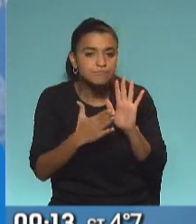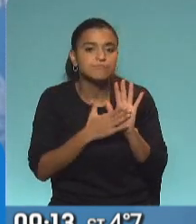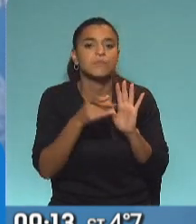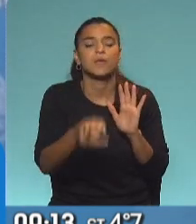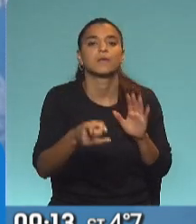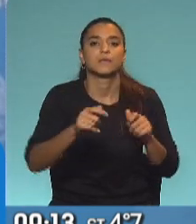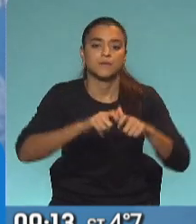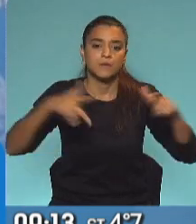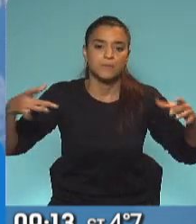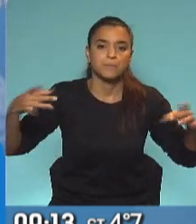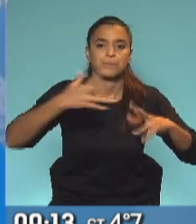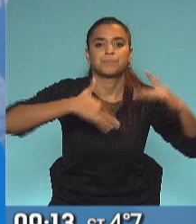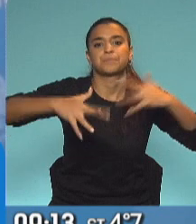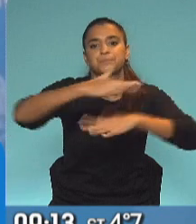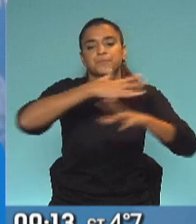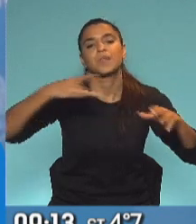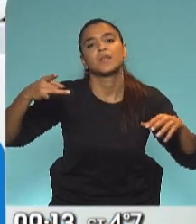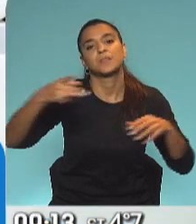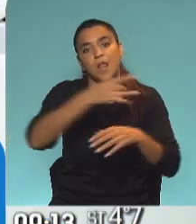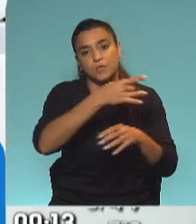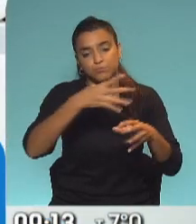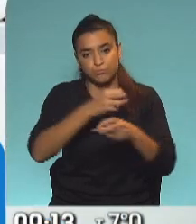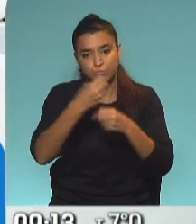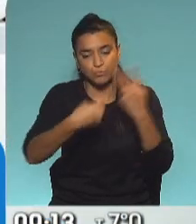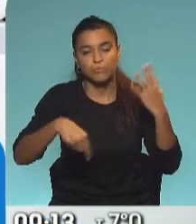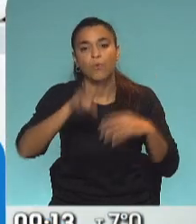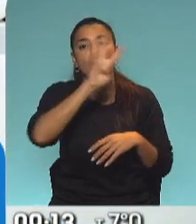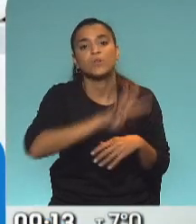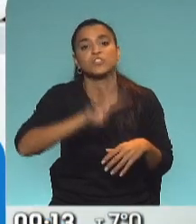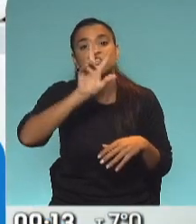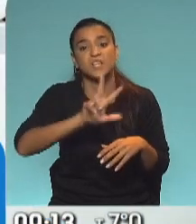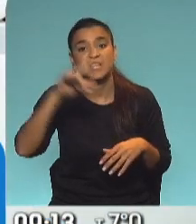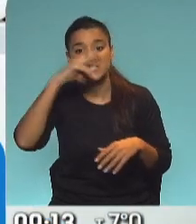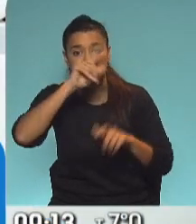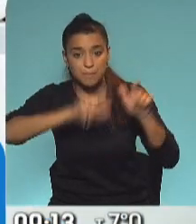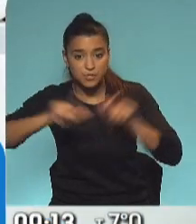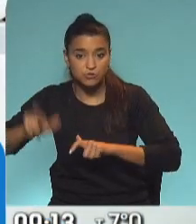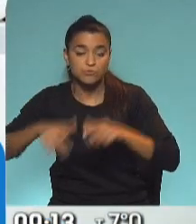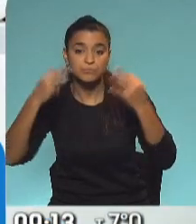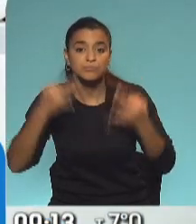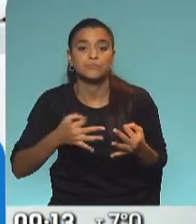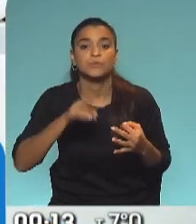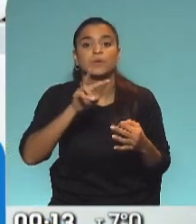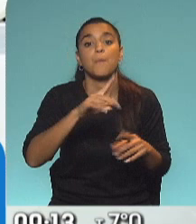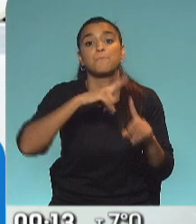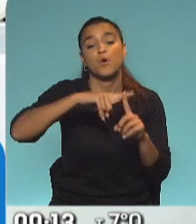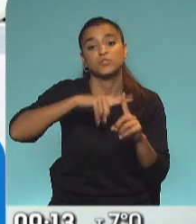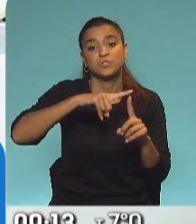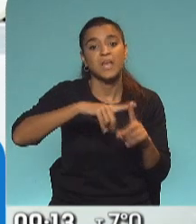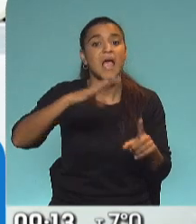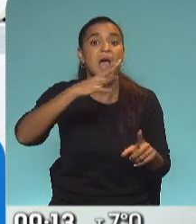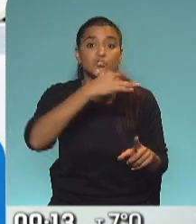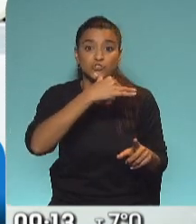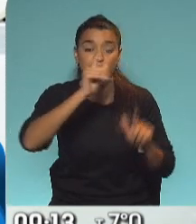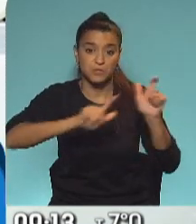áreas de alto tránsito de transporte público 437 personas, de las cuales han dado positivas